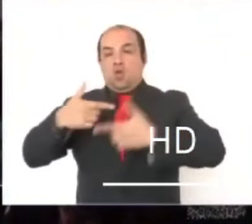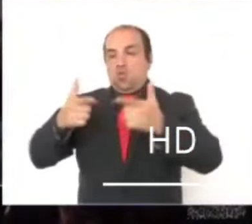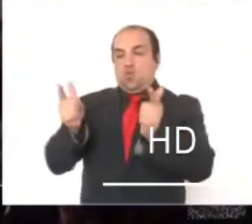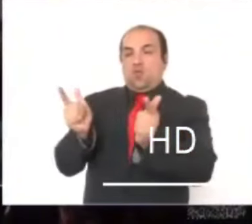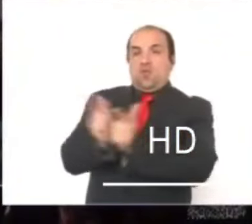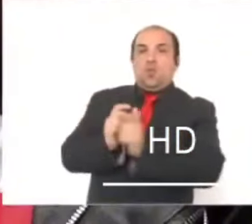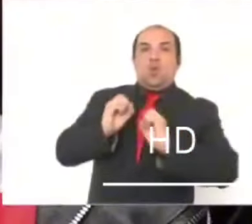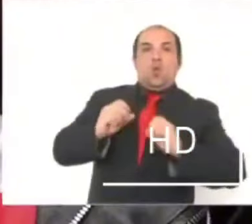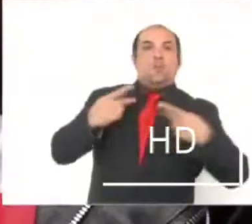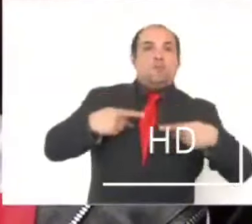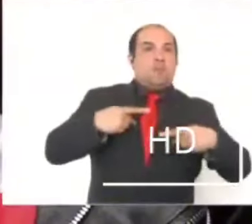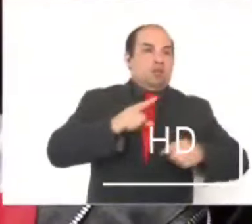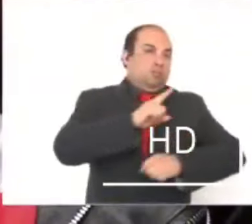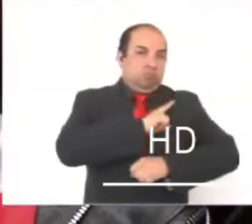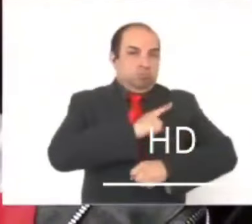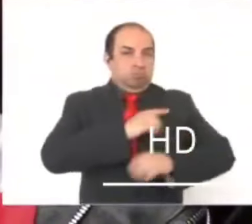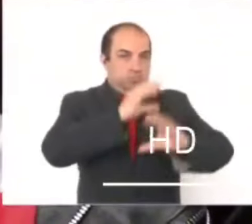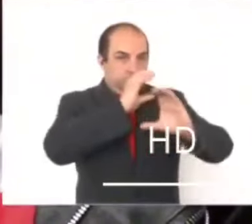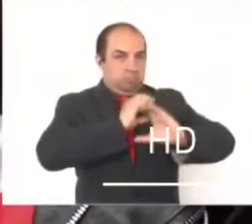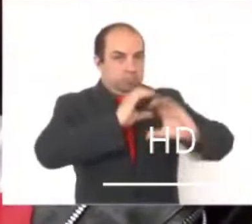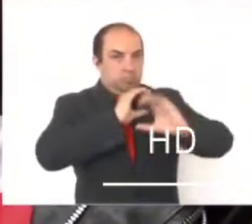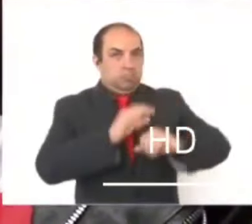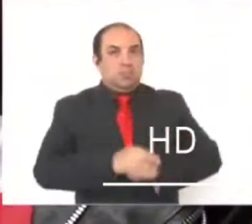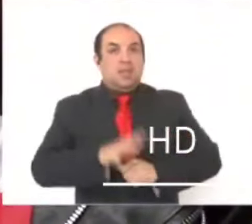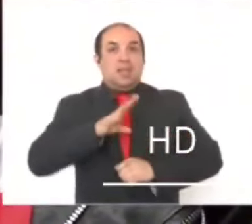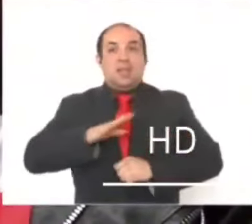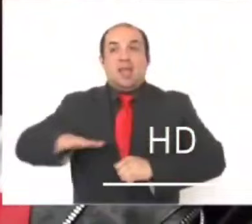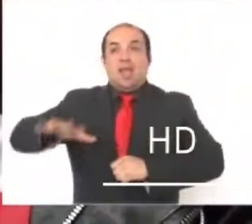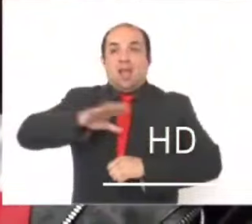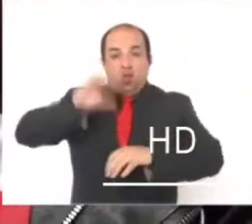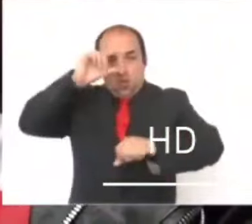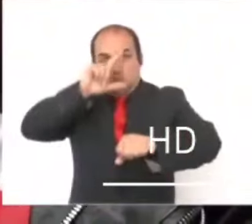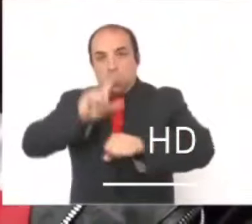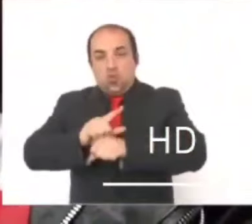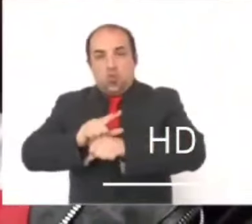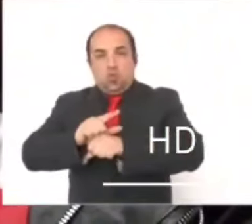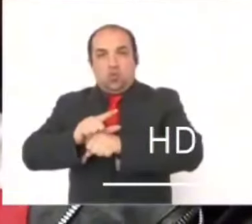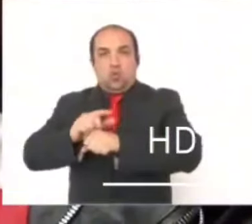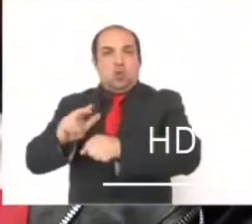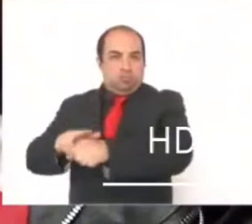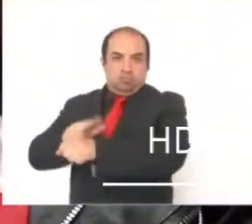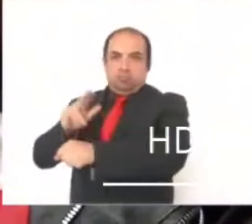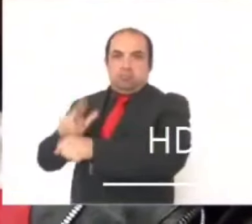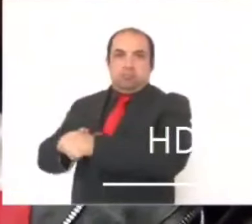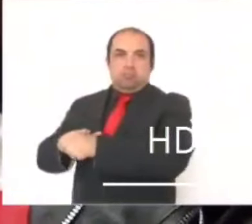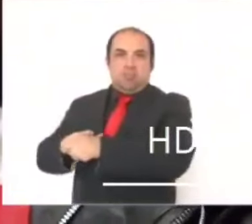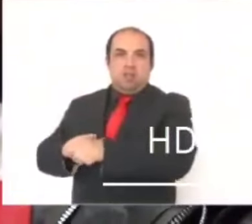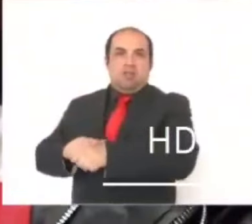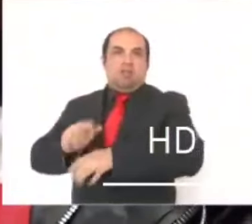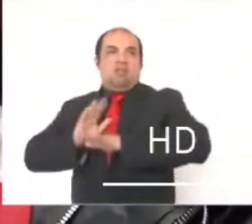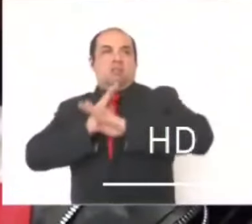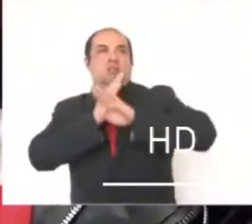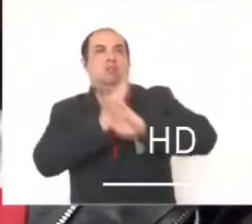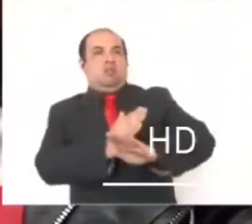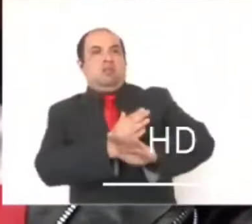o autores que el circuito cultural comercial